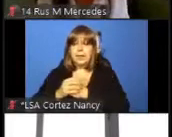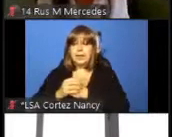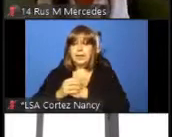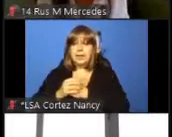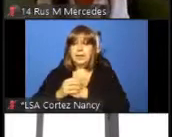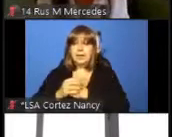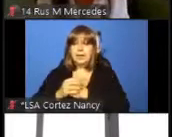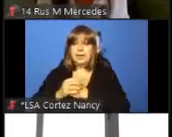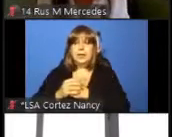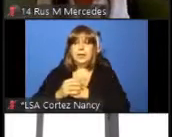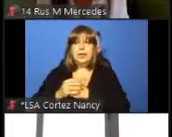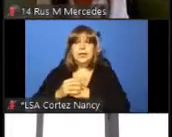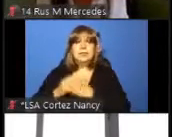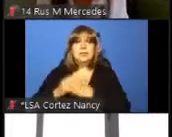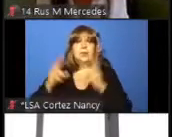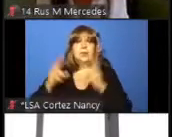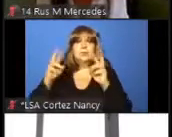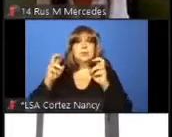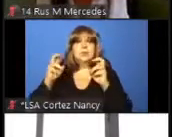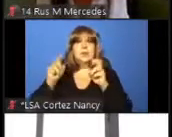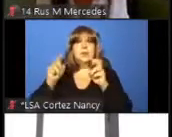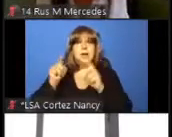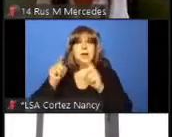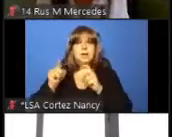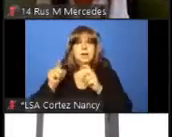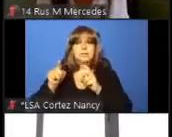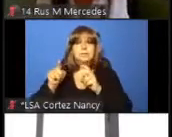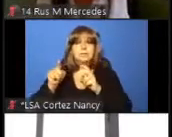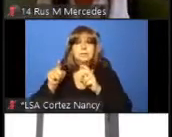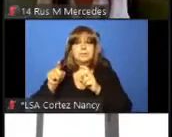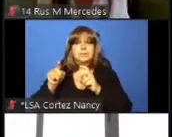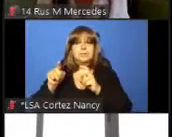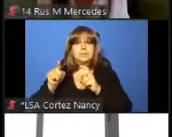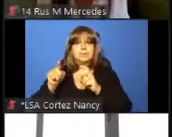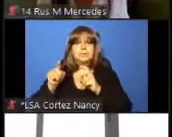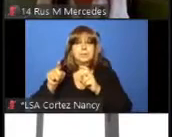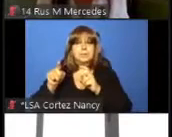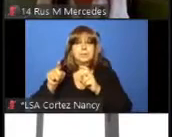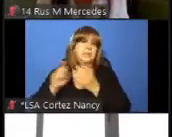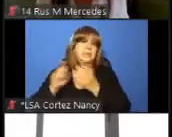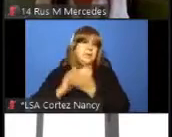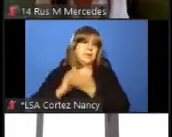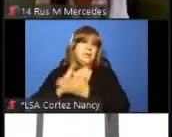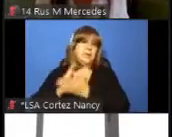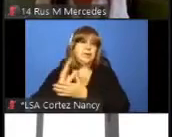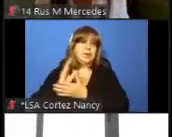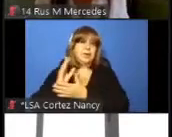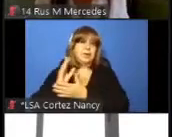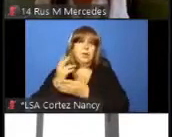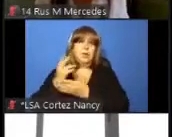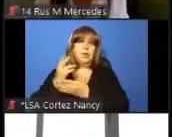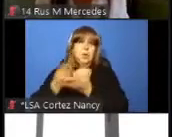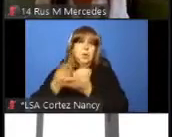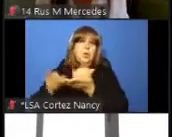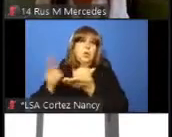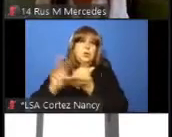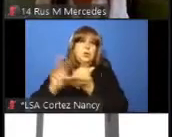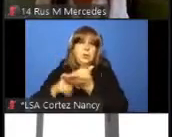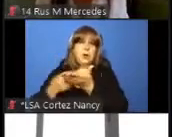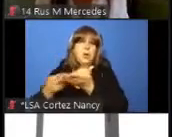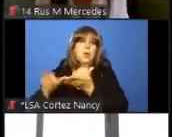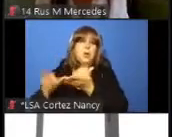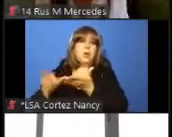clásico clásico ortodoxo de revictimización poniendo datos